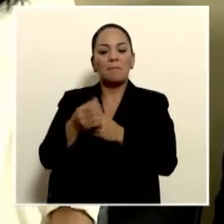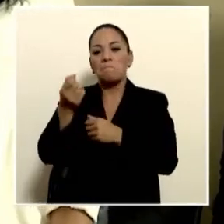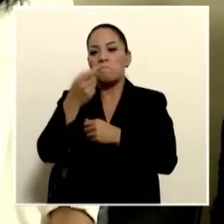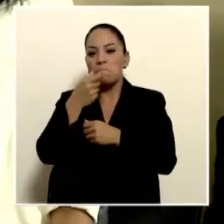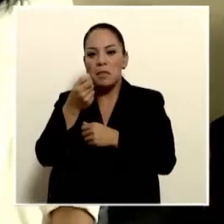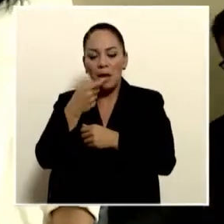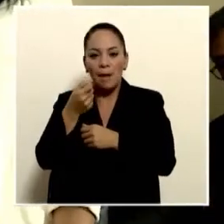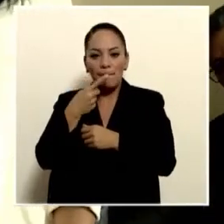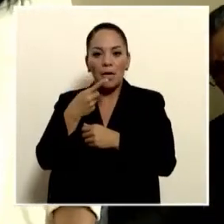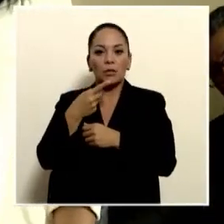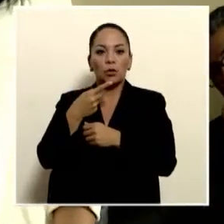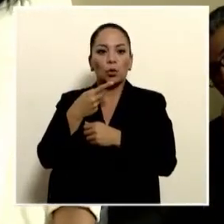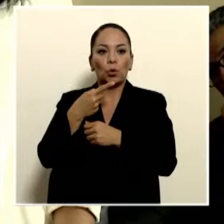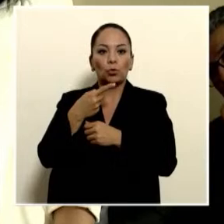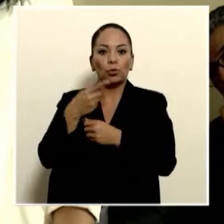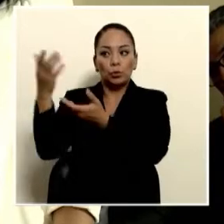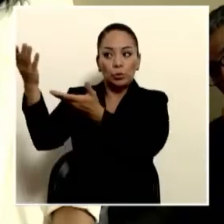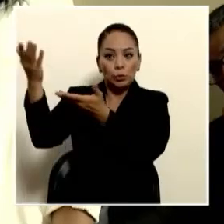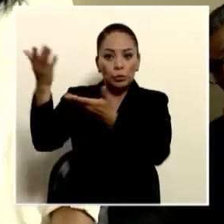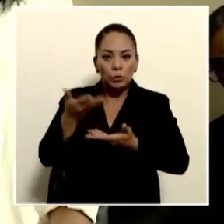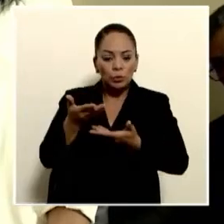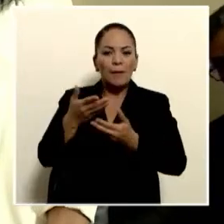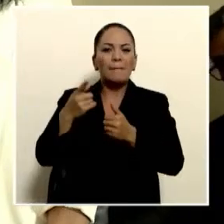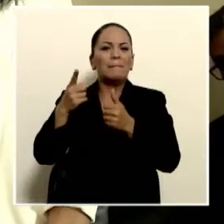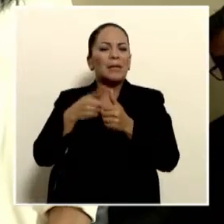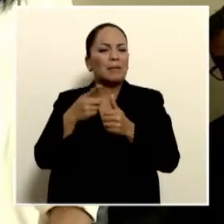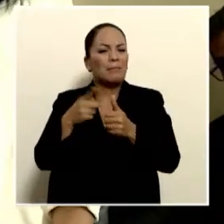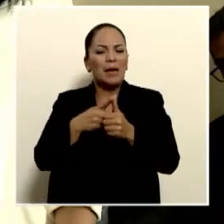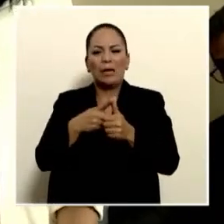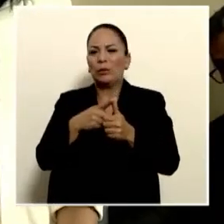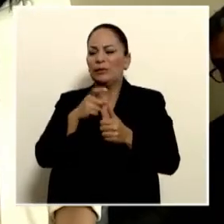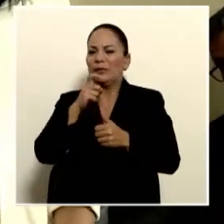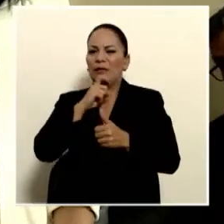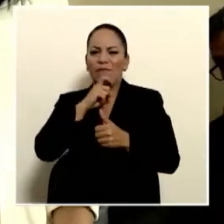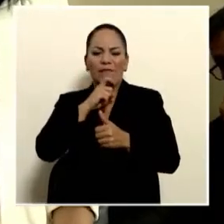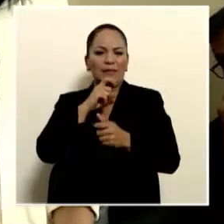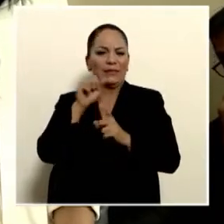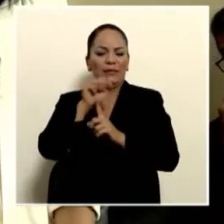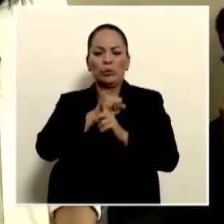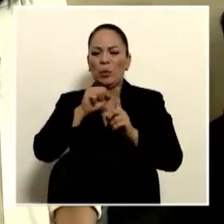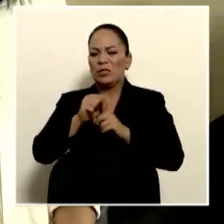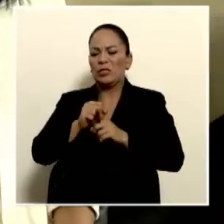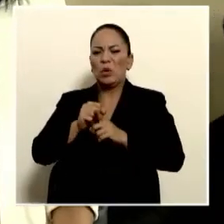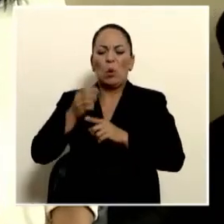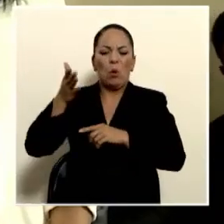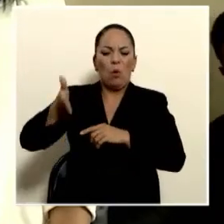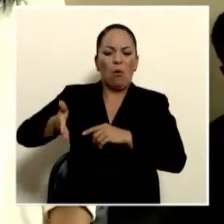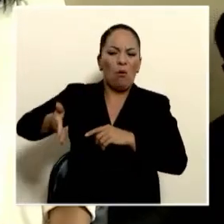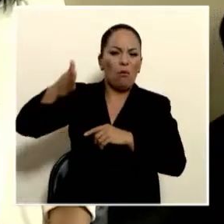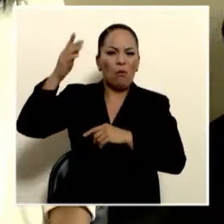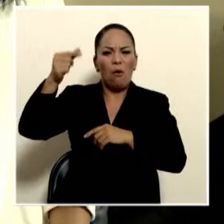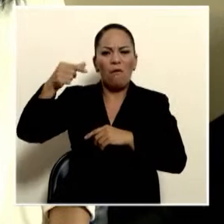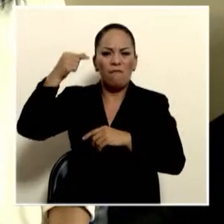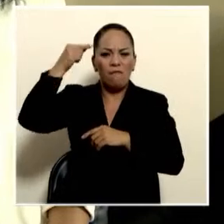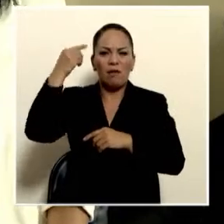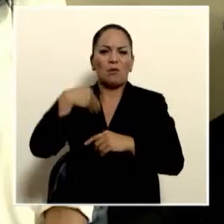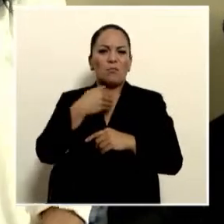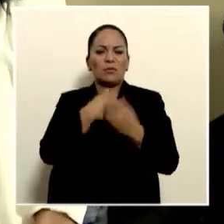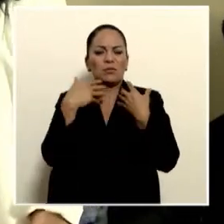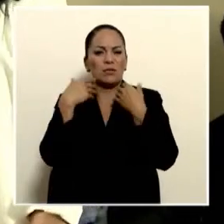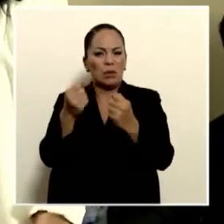medicamento tenía que pasar por la tortura de la burocracia del Ministerio de Salud